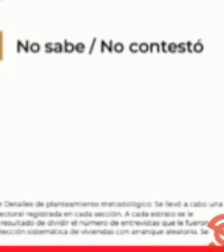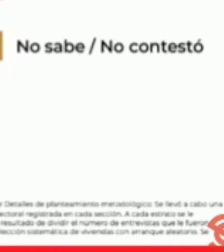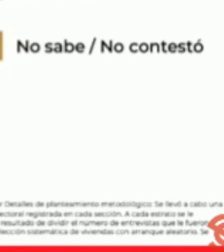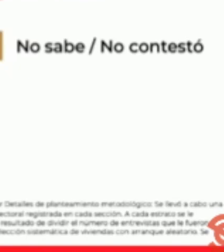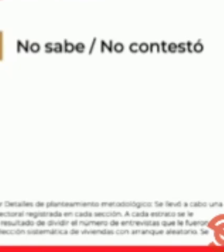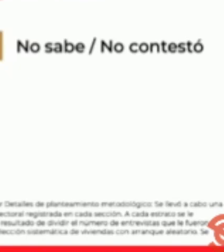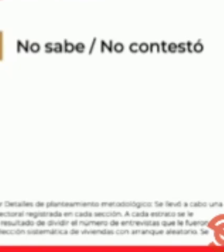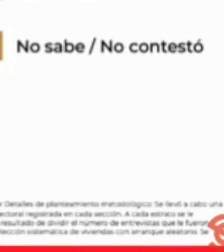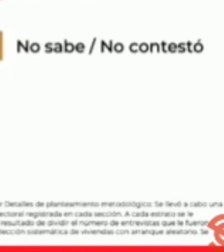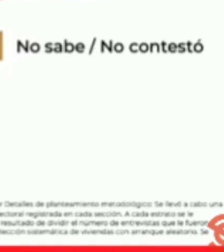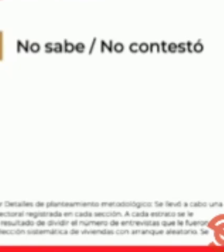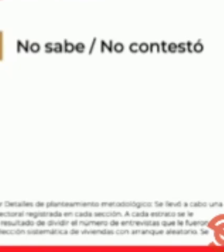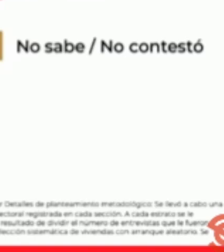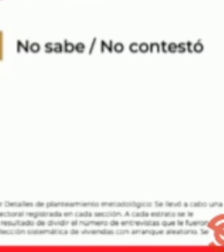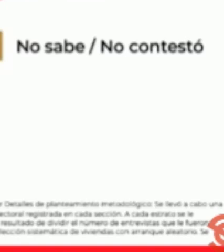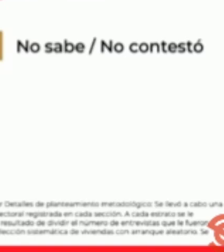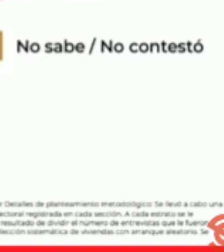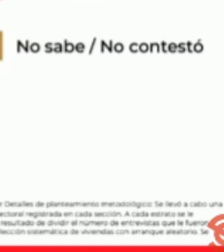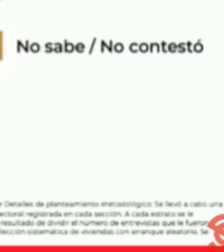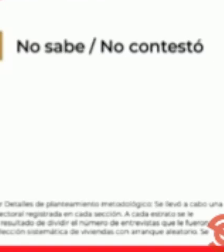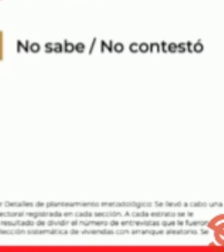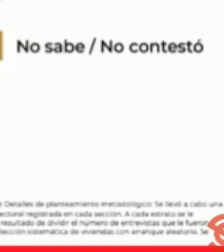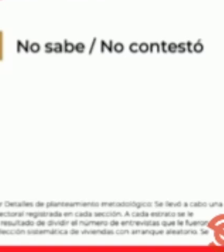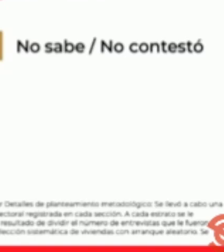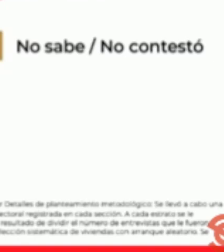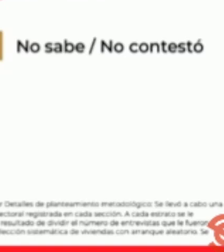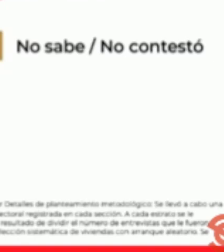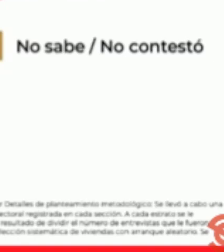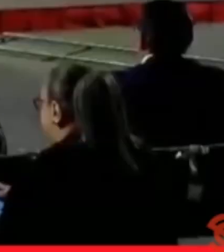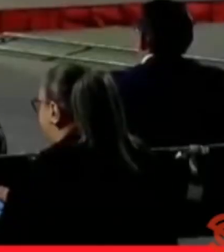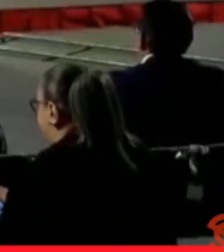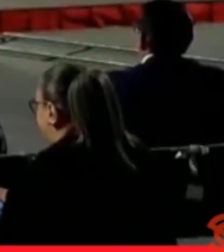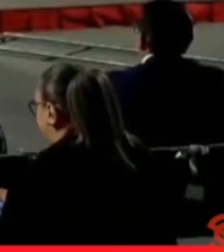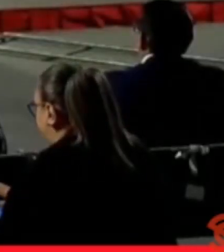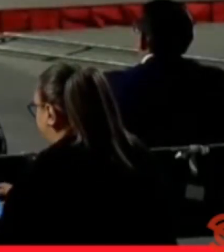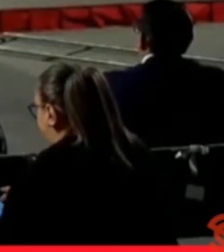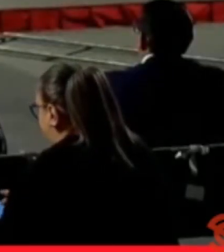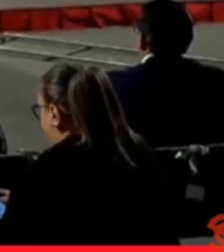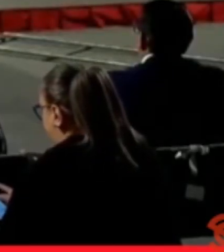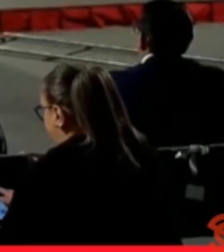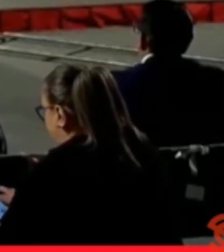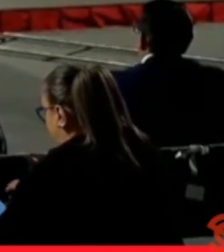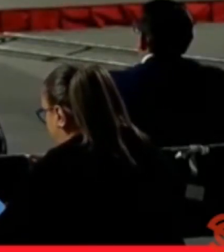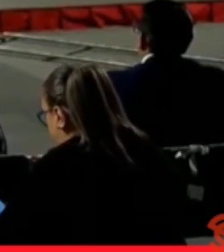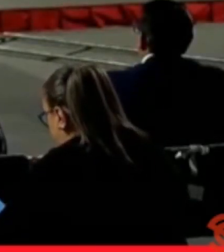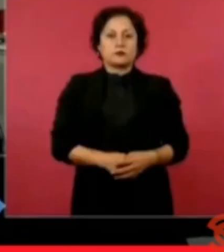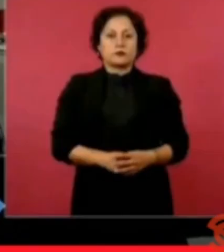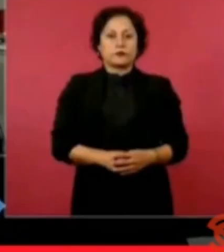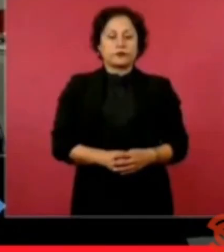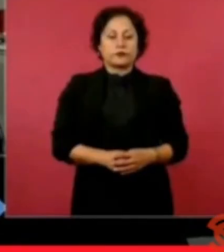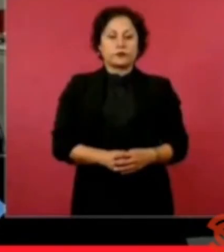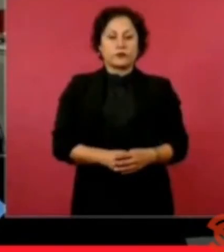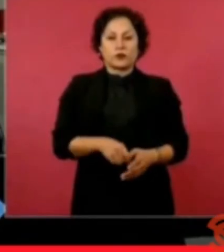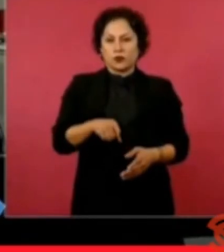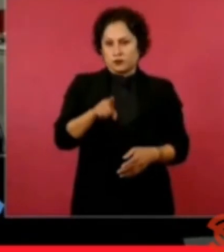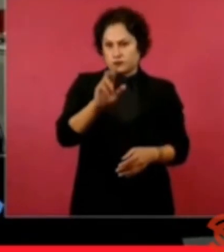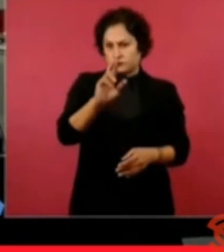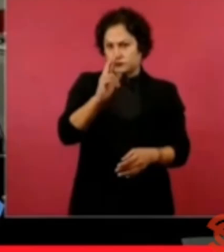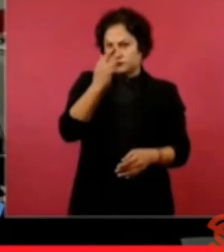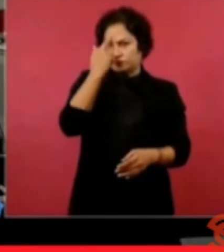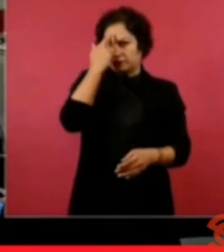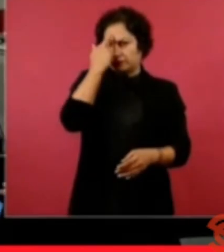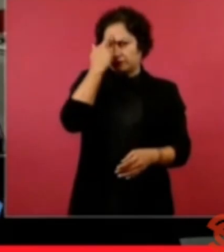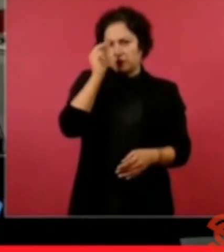Pero aquí no acaba, porque ustedes se acuerdan del oso monumental que hizo la encuestadora